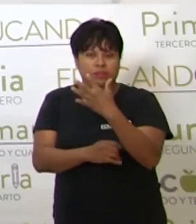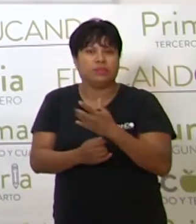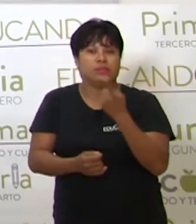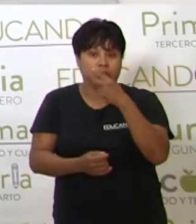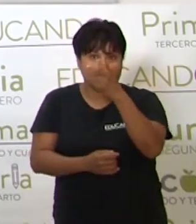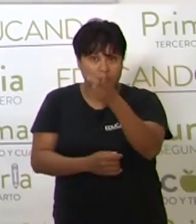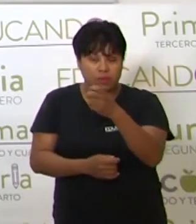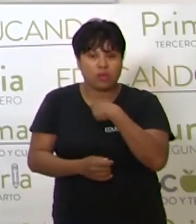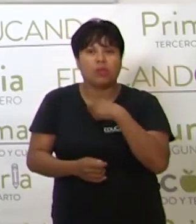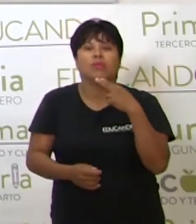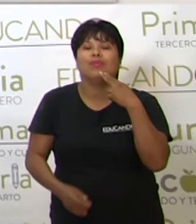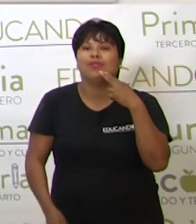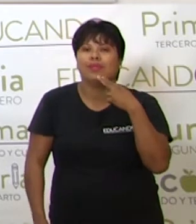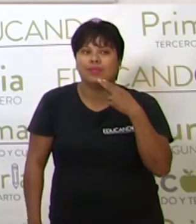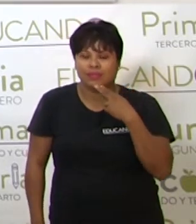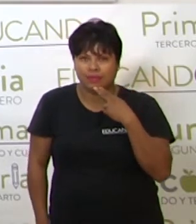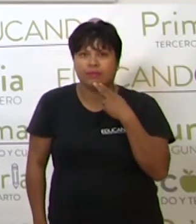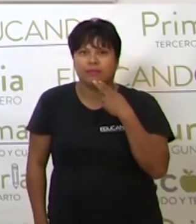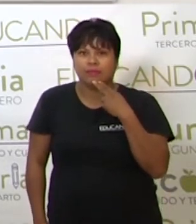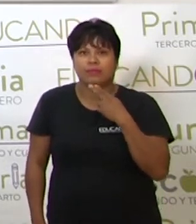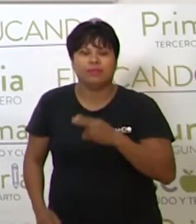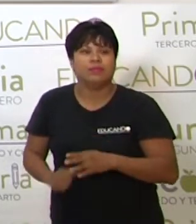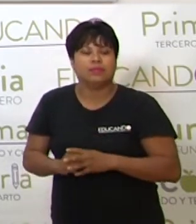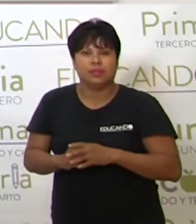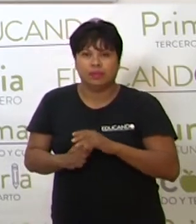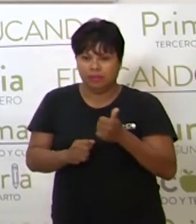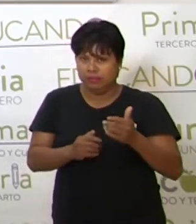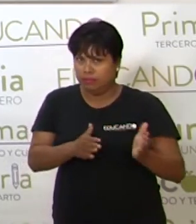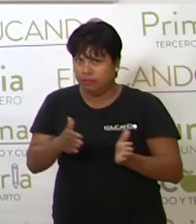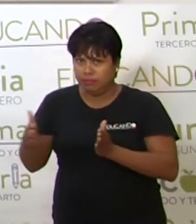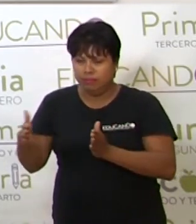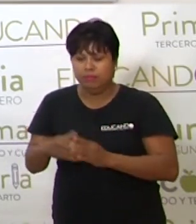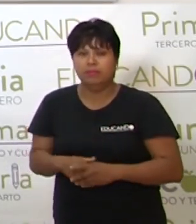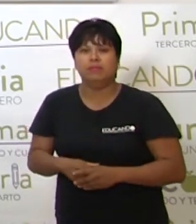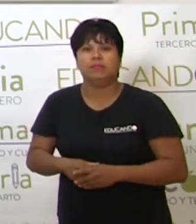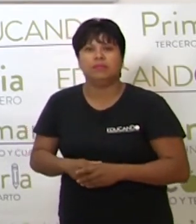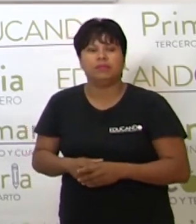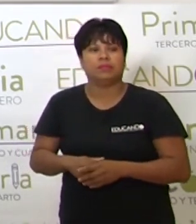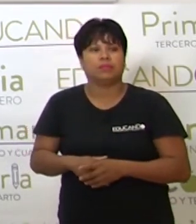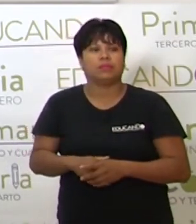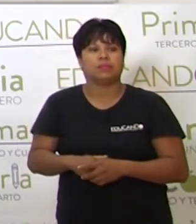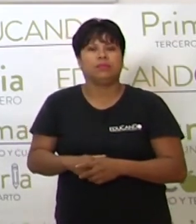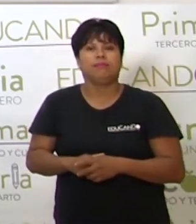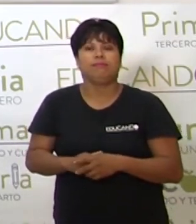voy a utilizar este el siguiente el siguiente